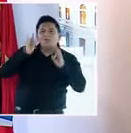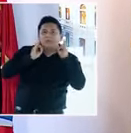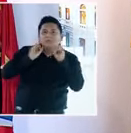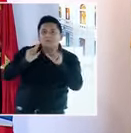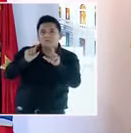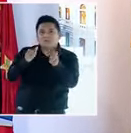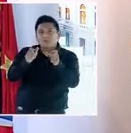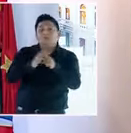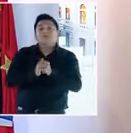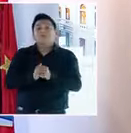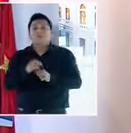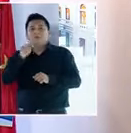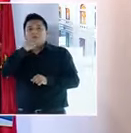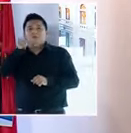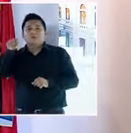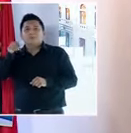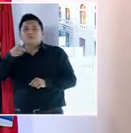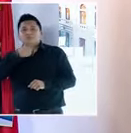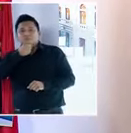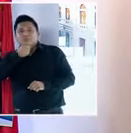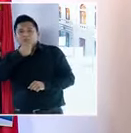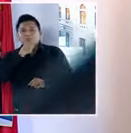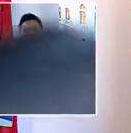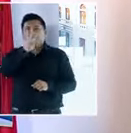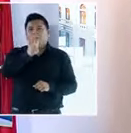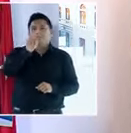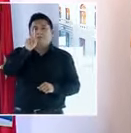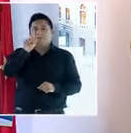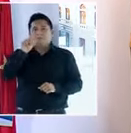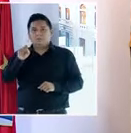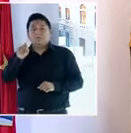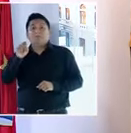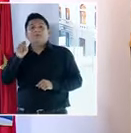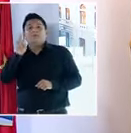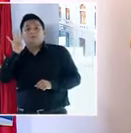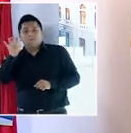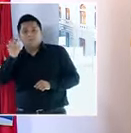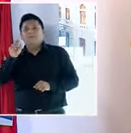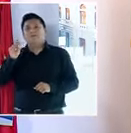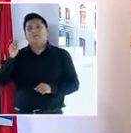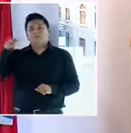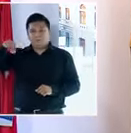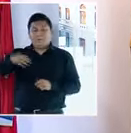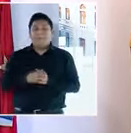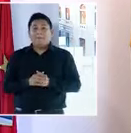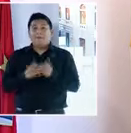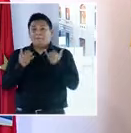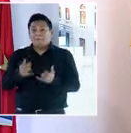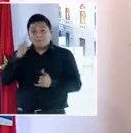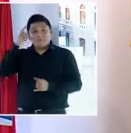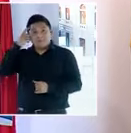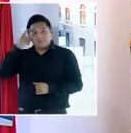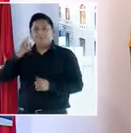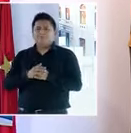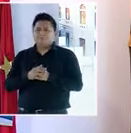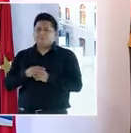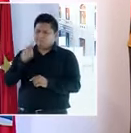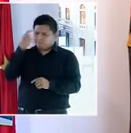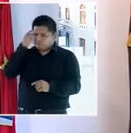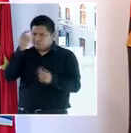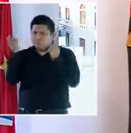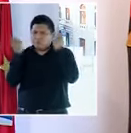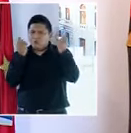Estéreo 91.2 FM, la radio para todos. Este ejercicio de buen gobierno ha sido pensado como una estrategia